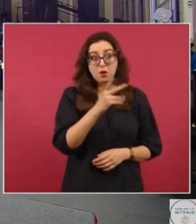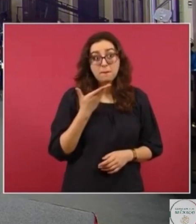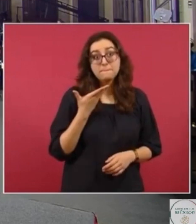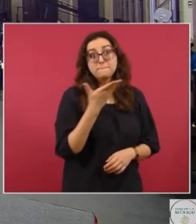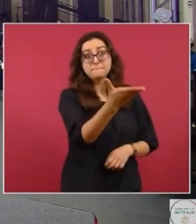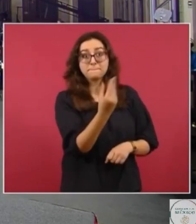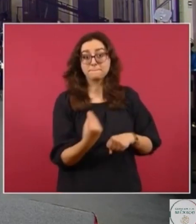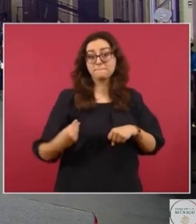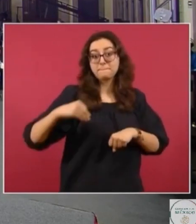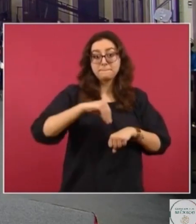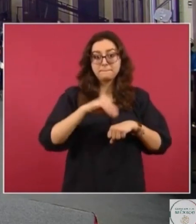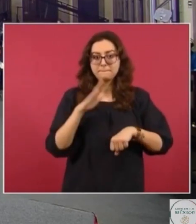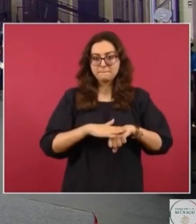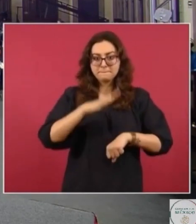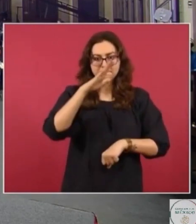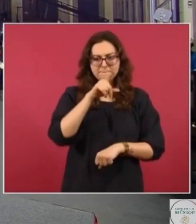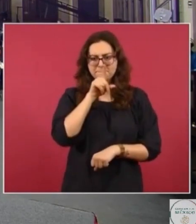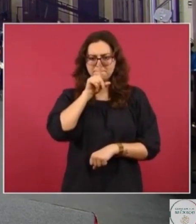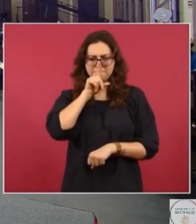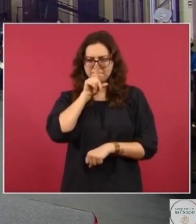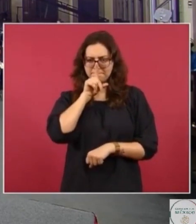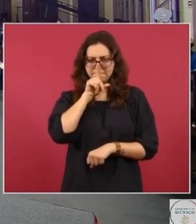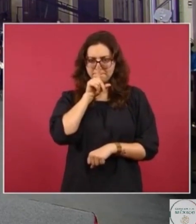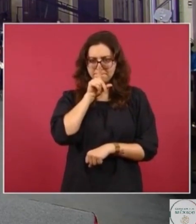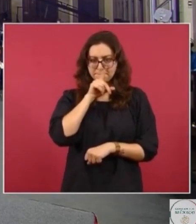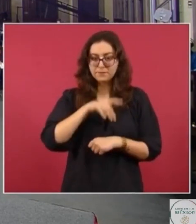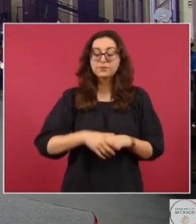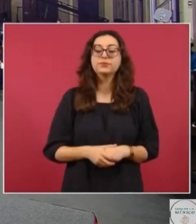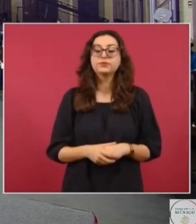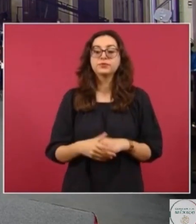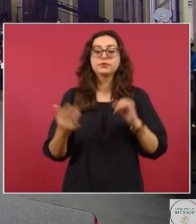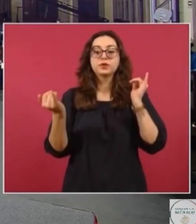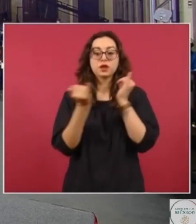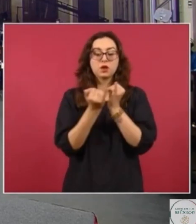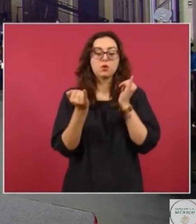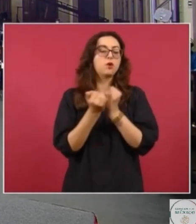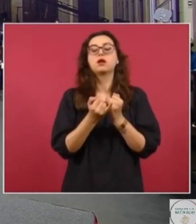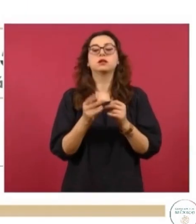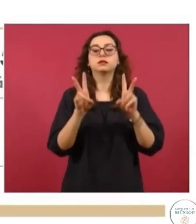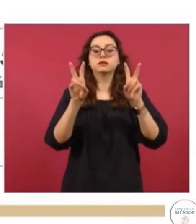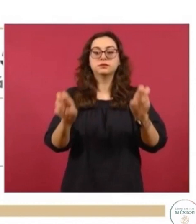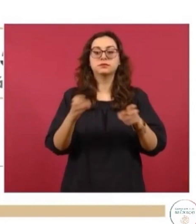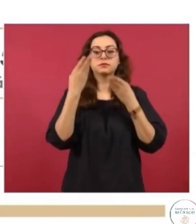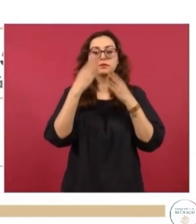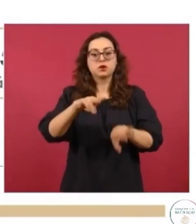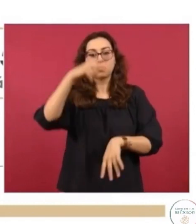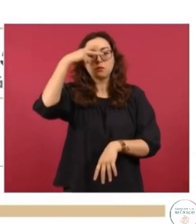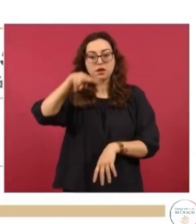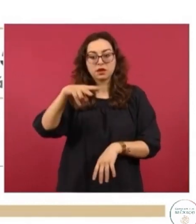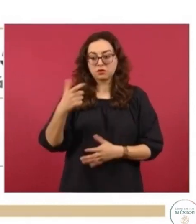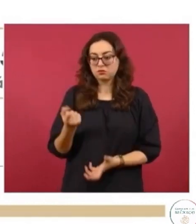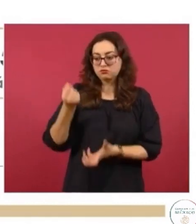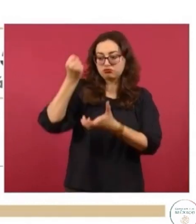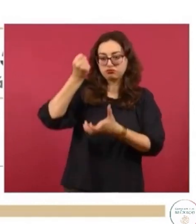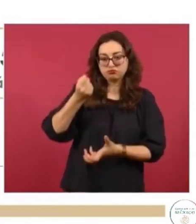Estas son las reservas internacionales del Banco de México, un incremento del